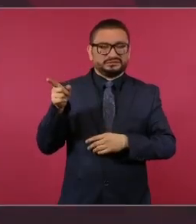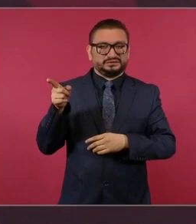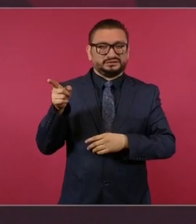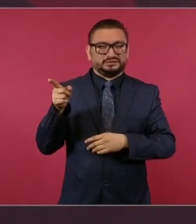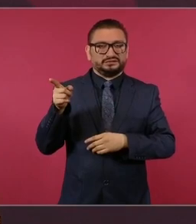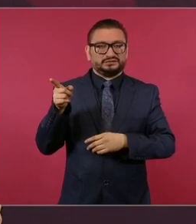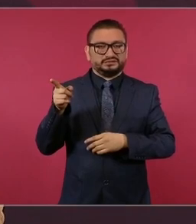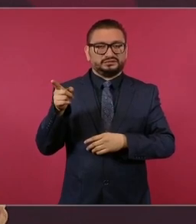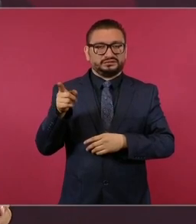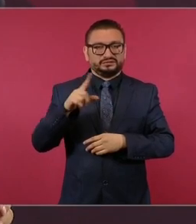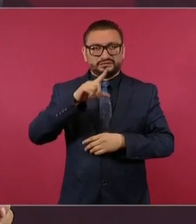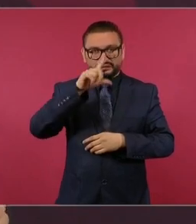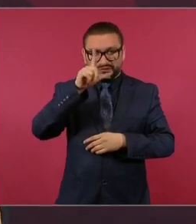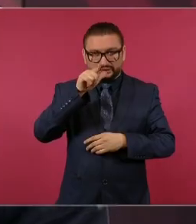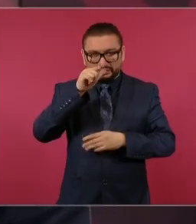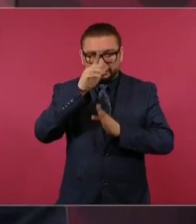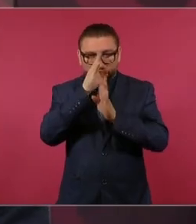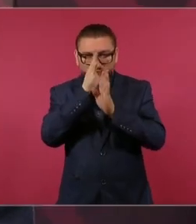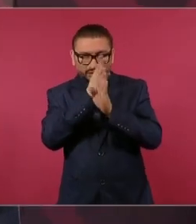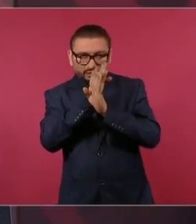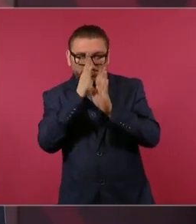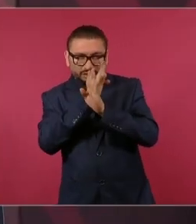y luego nos espía,